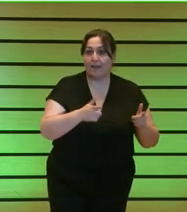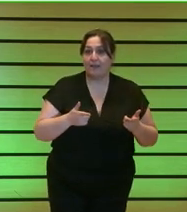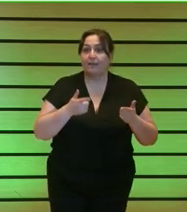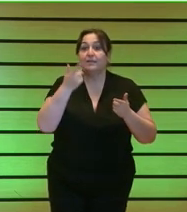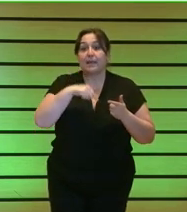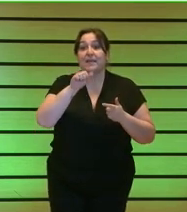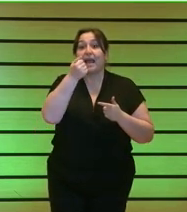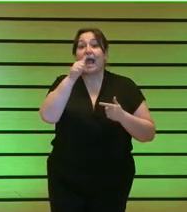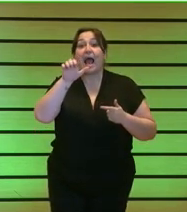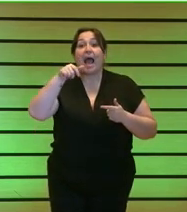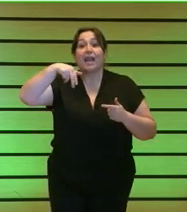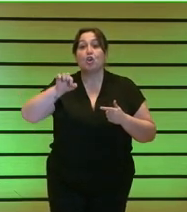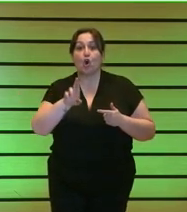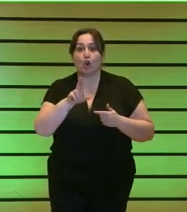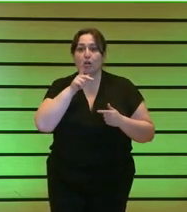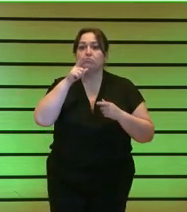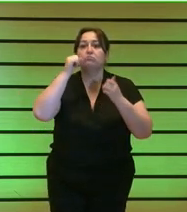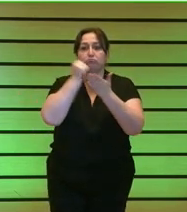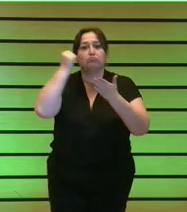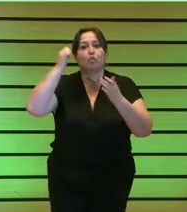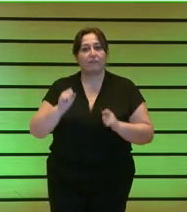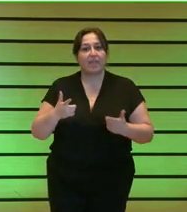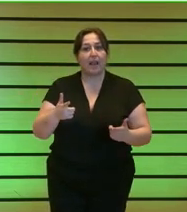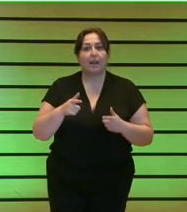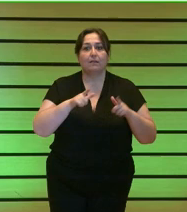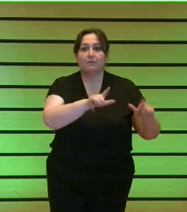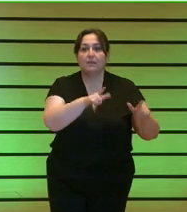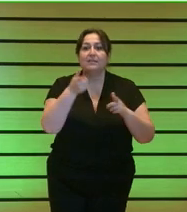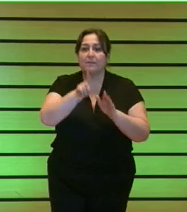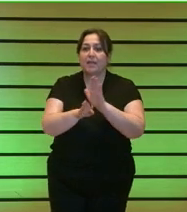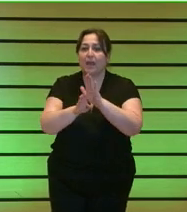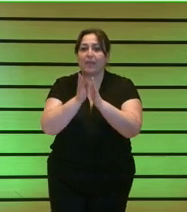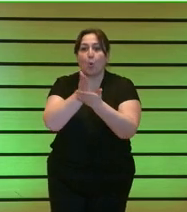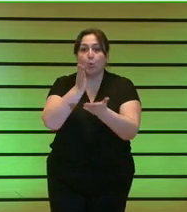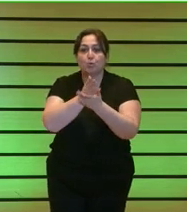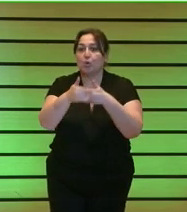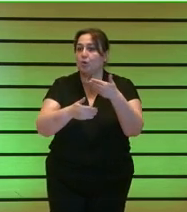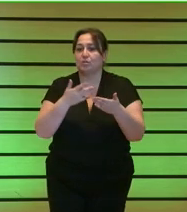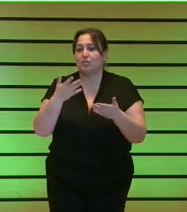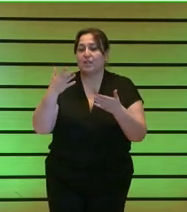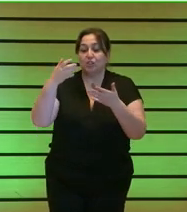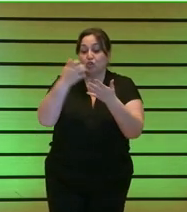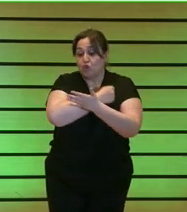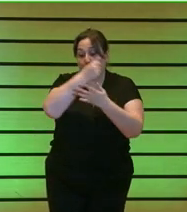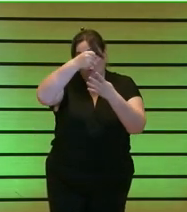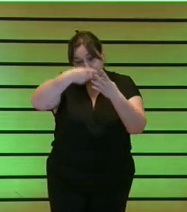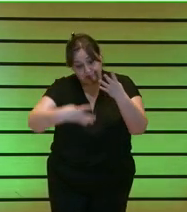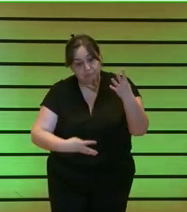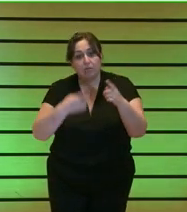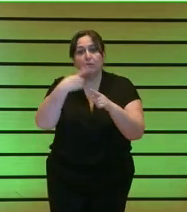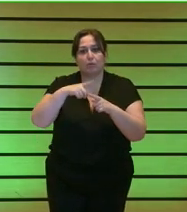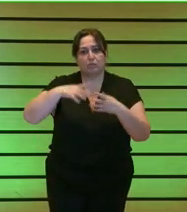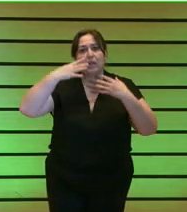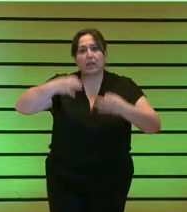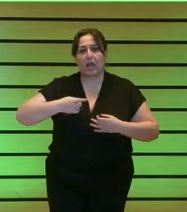Y tenemos en marcha múltiples cursos en distintas habilidades que están abandonadas normalmente Bueno pues todo eso son cosas reales que estamos